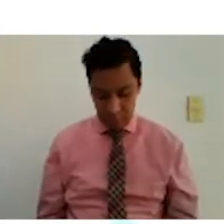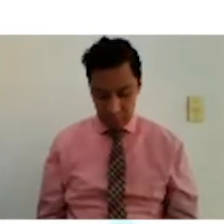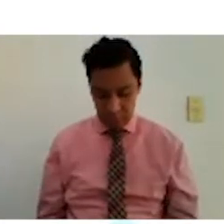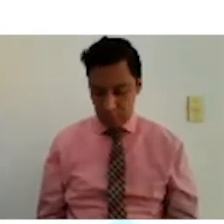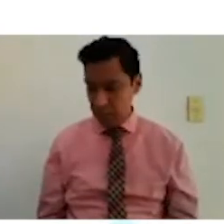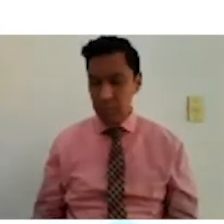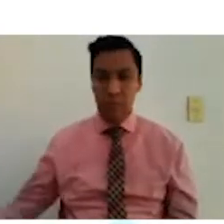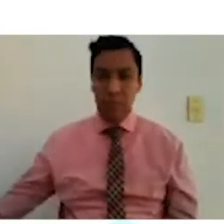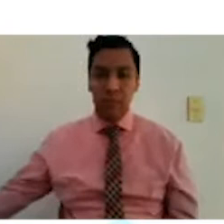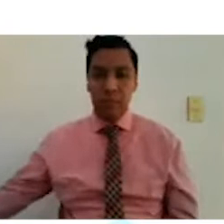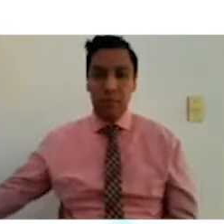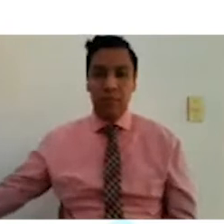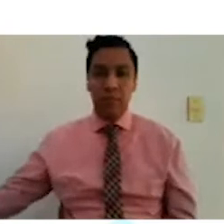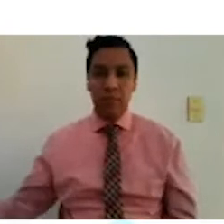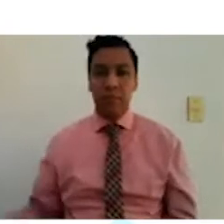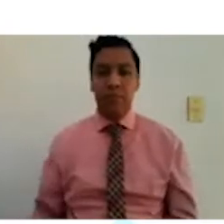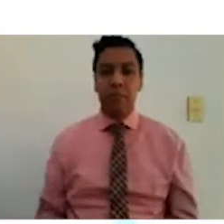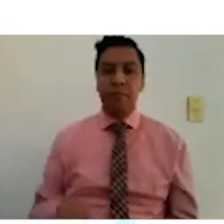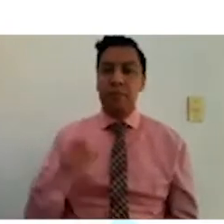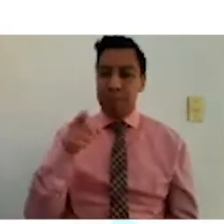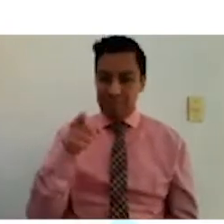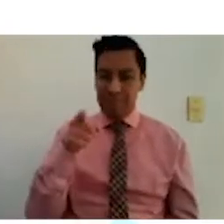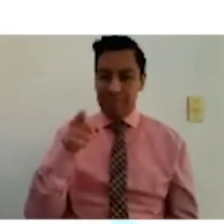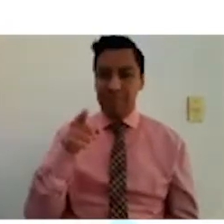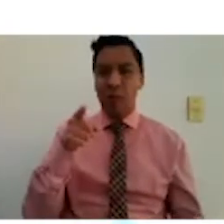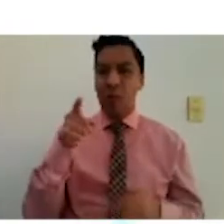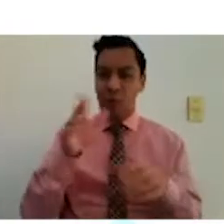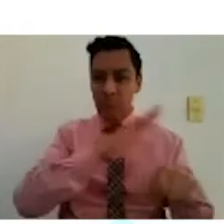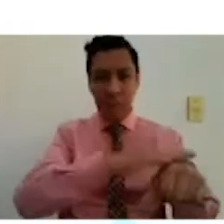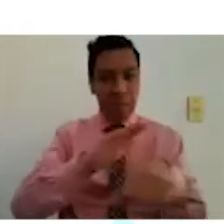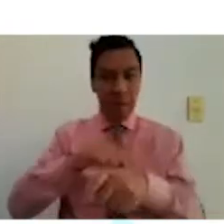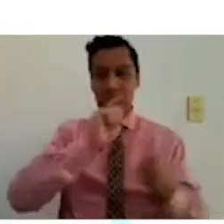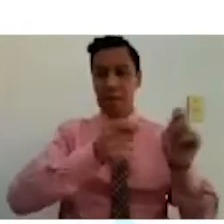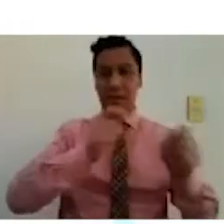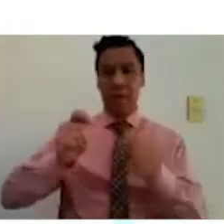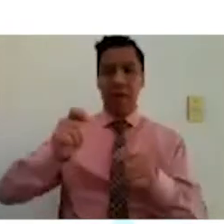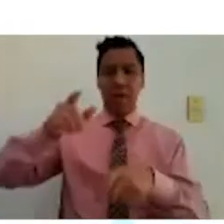Y así vuelve a llamar la atención del poblado y